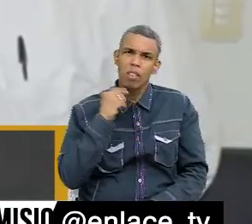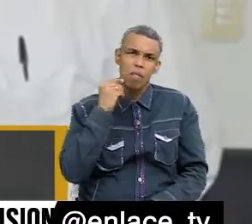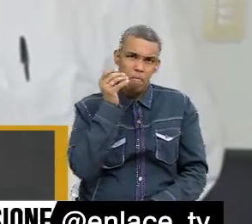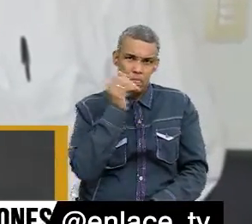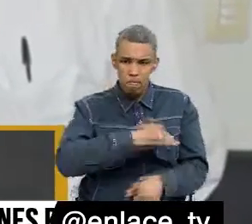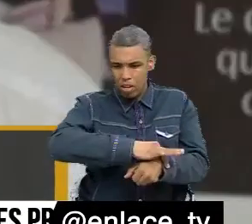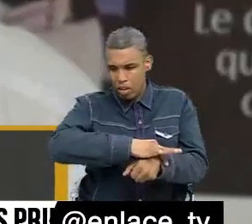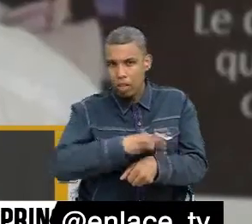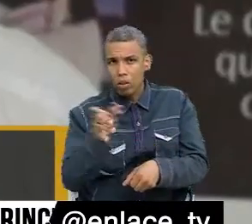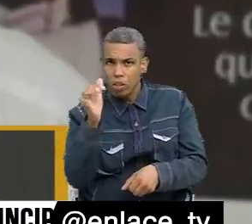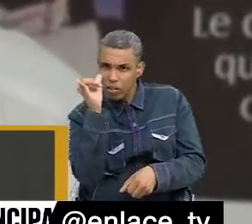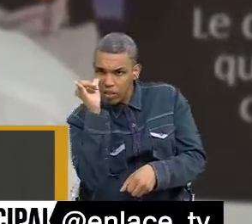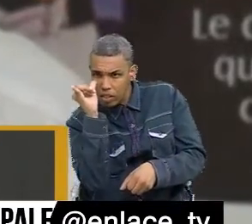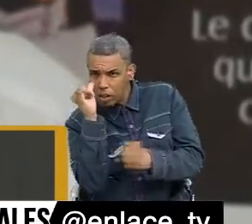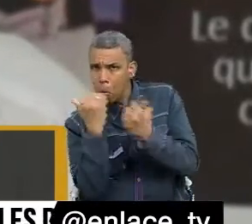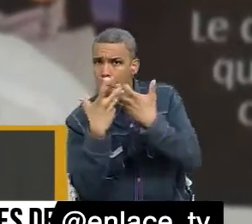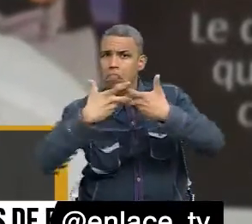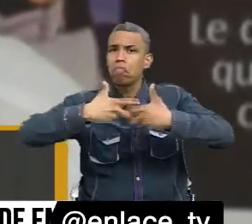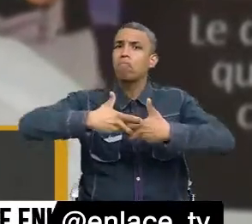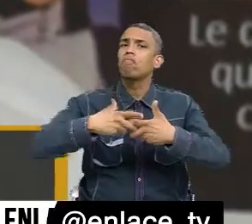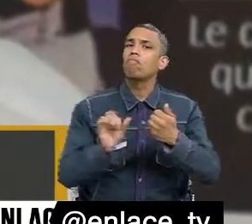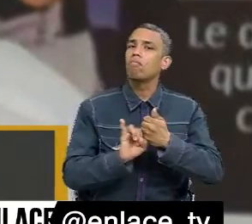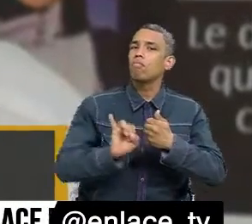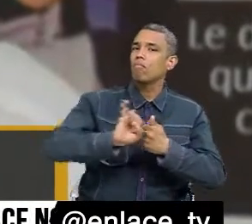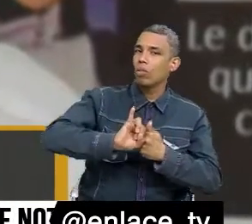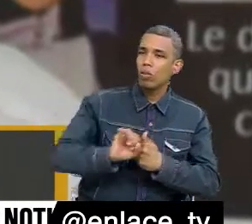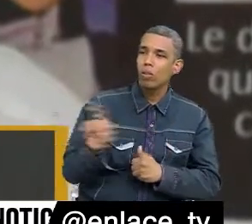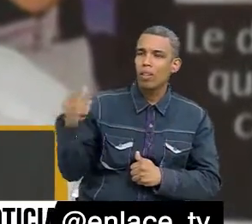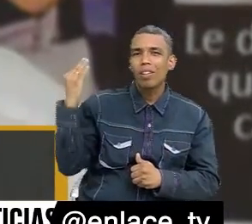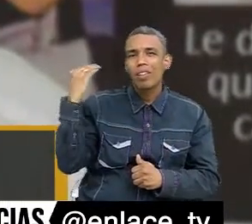de la ciudad de Bucaramanga, que viene de ser el